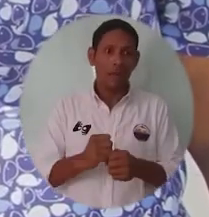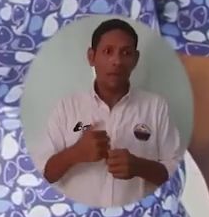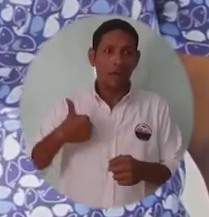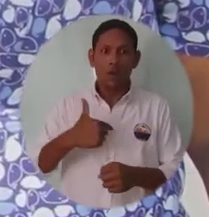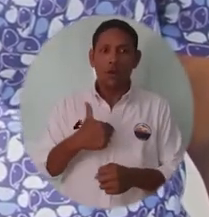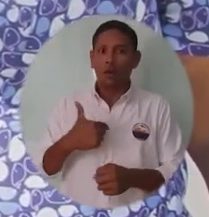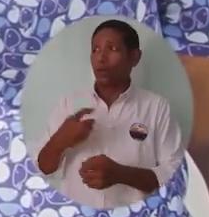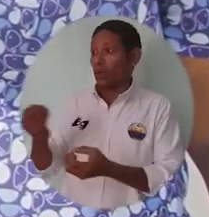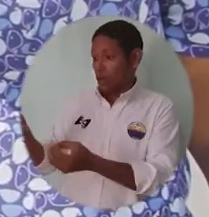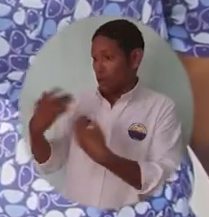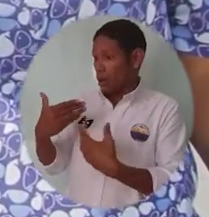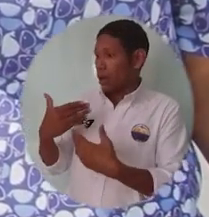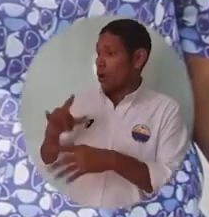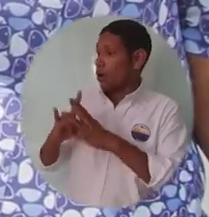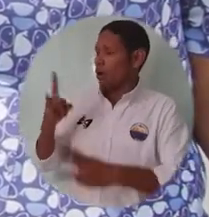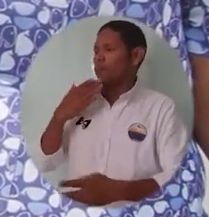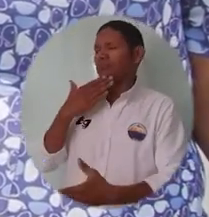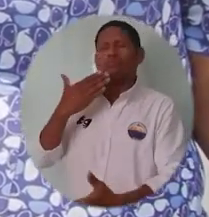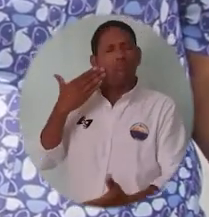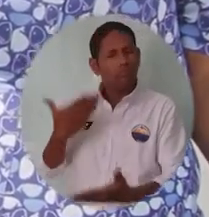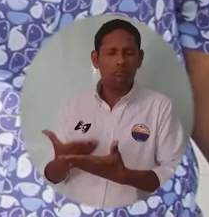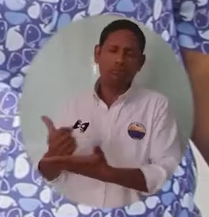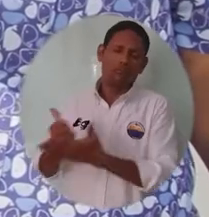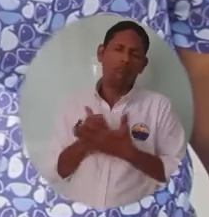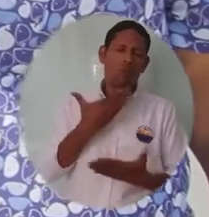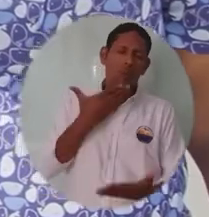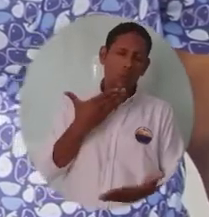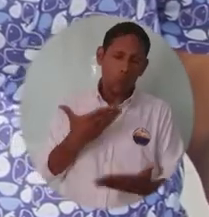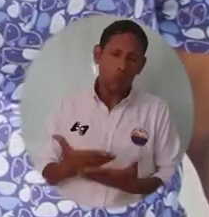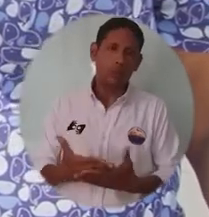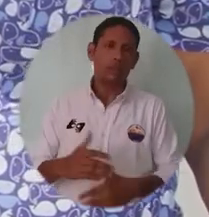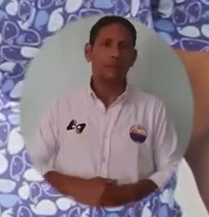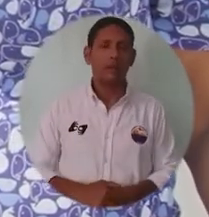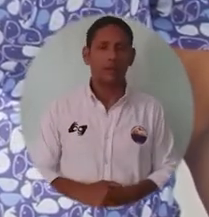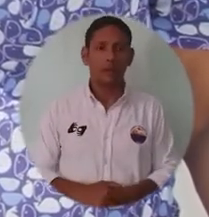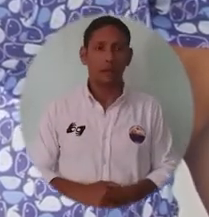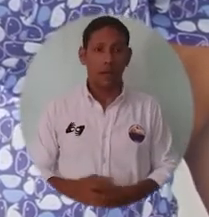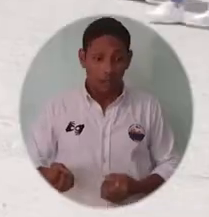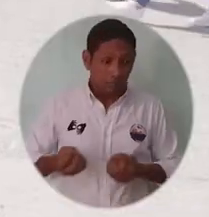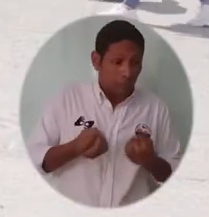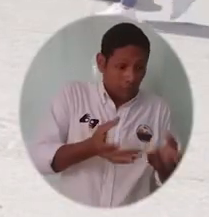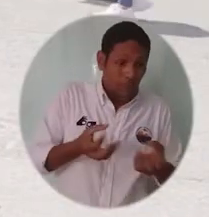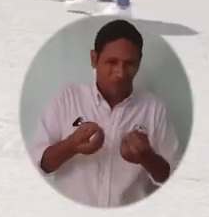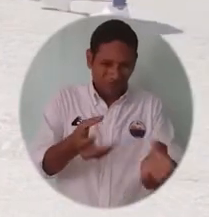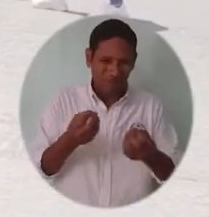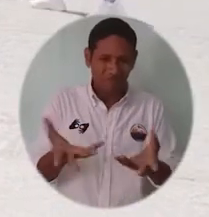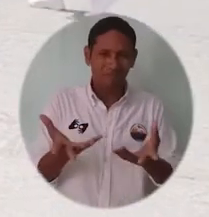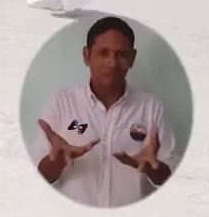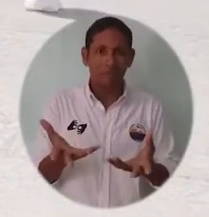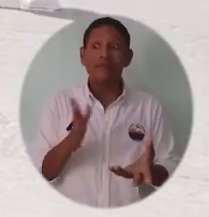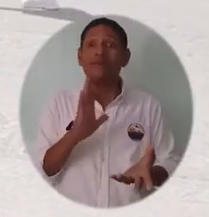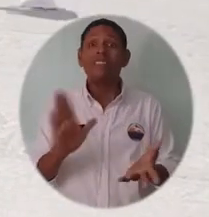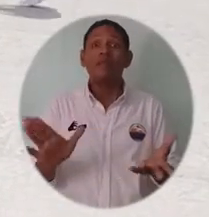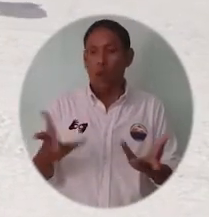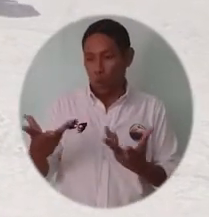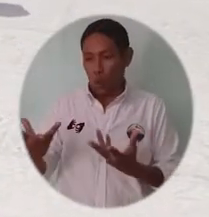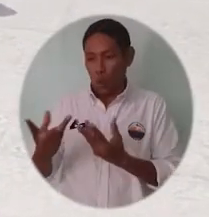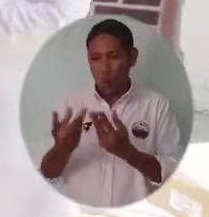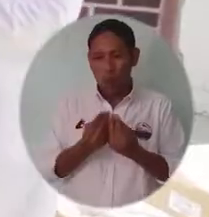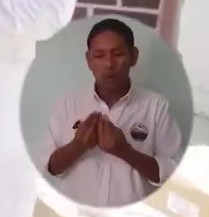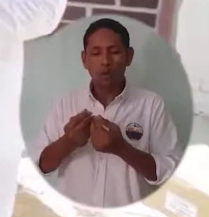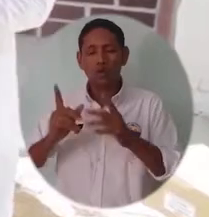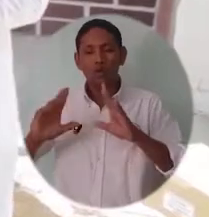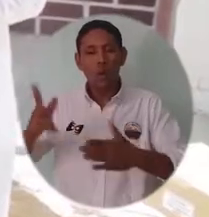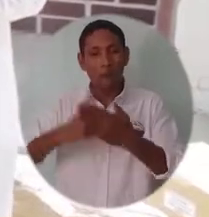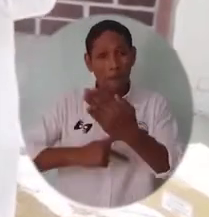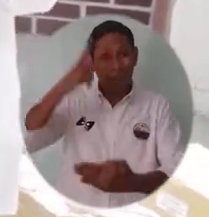infección. Entonces es una ayuda enorme para evitar que se propague esta enfermedad al interior. La entrega de los implementos de protección personal fue realizada